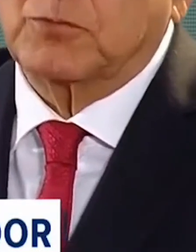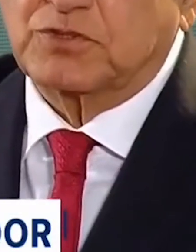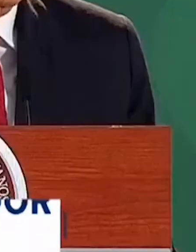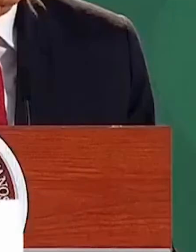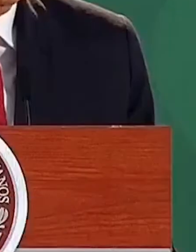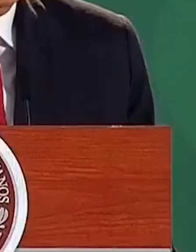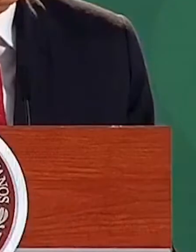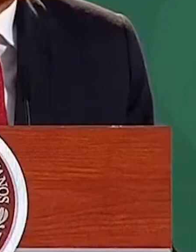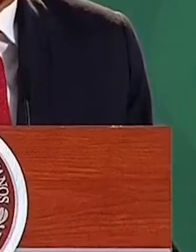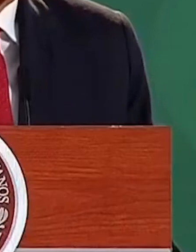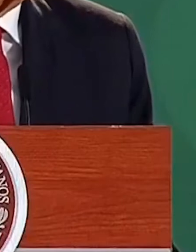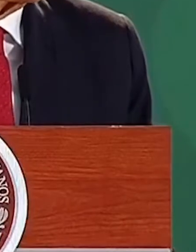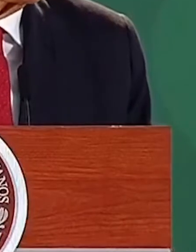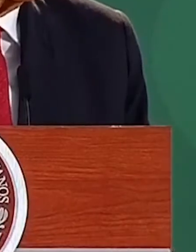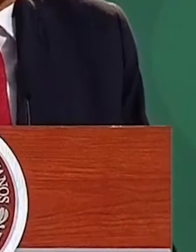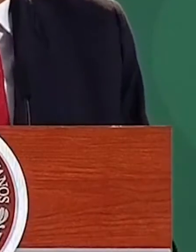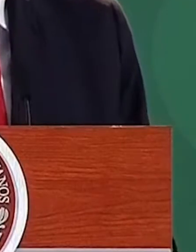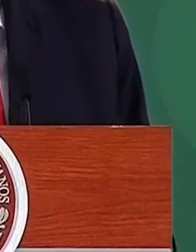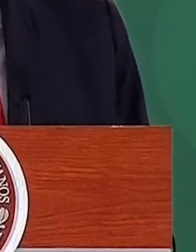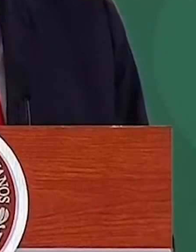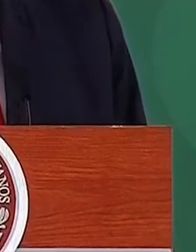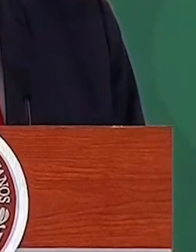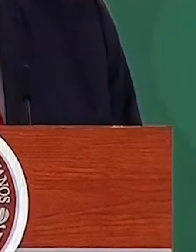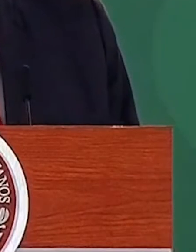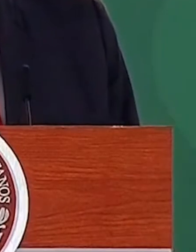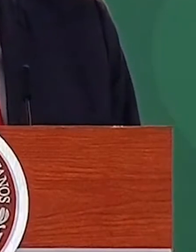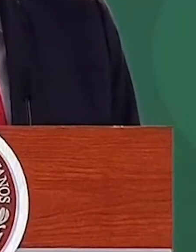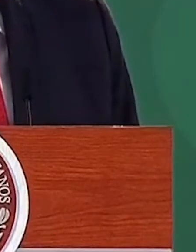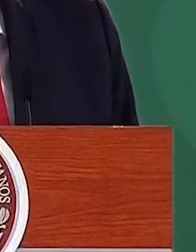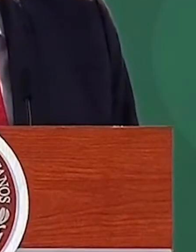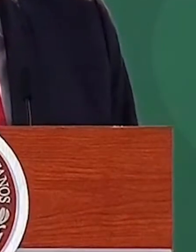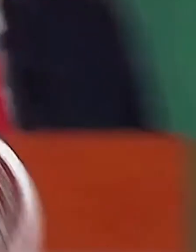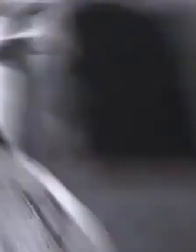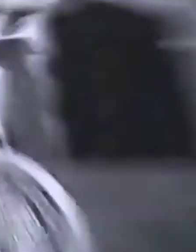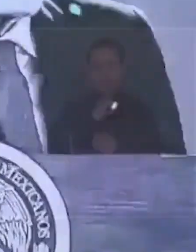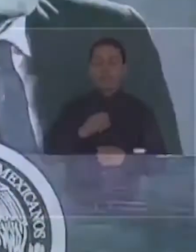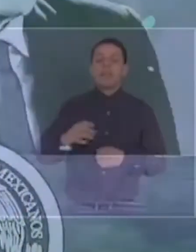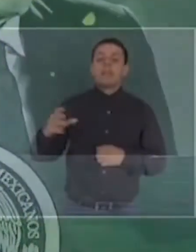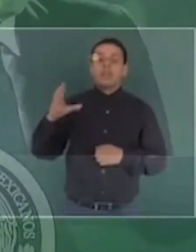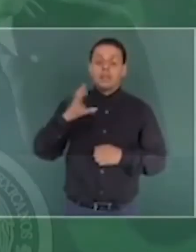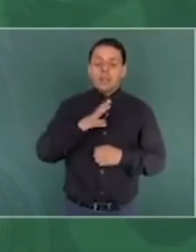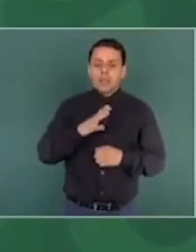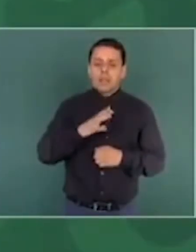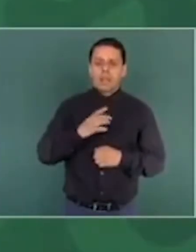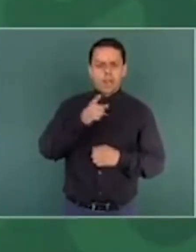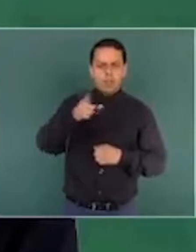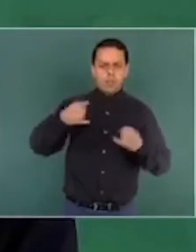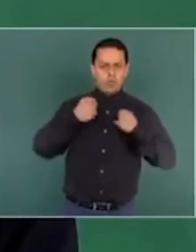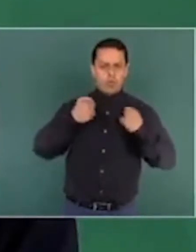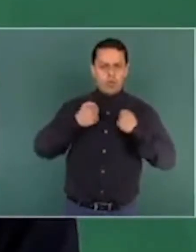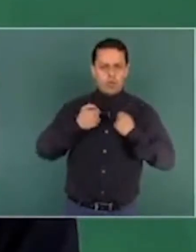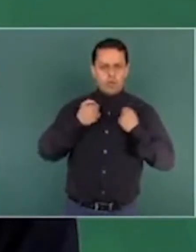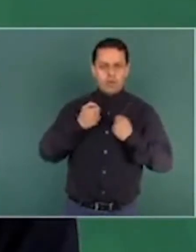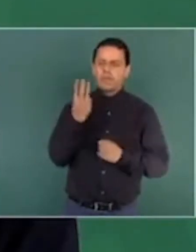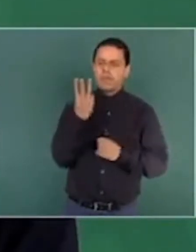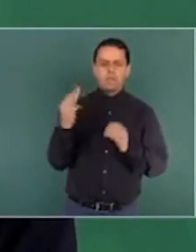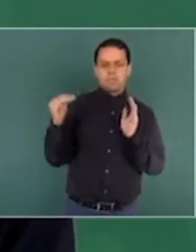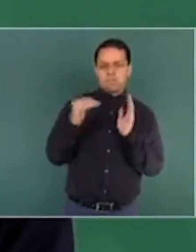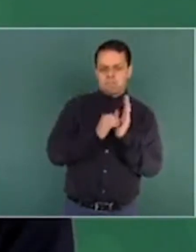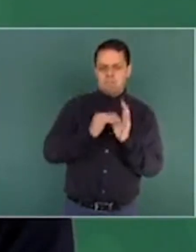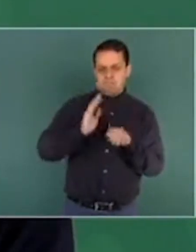decisión que tenemos de acabar con la corrupción en el país. Para Noticiero San Luis